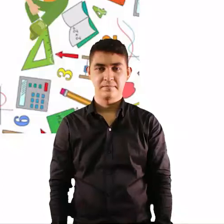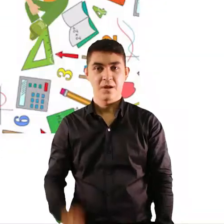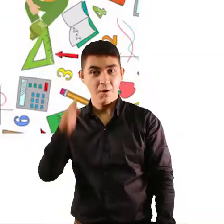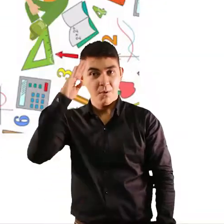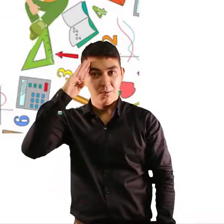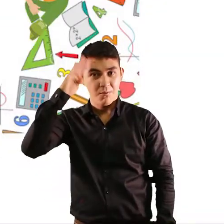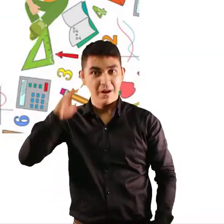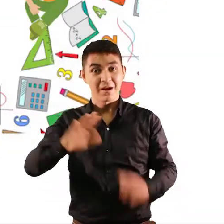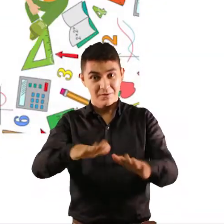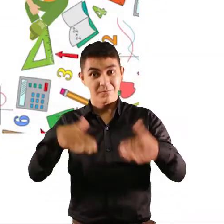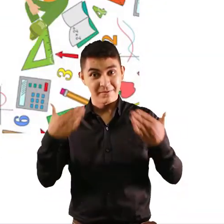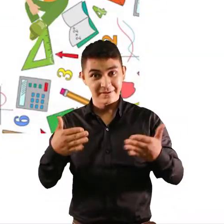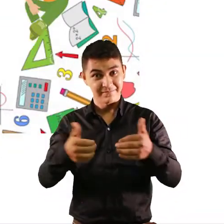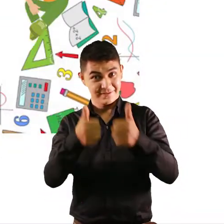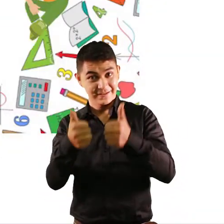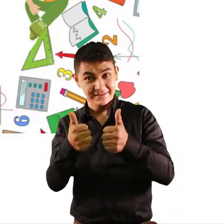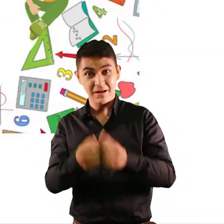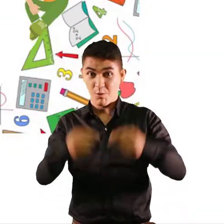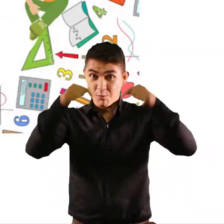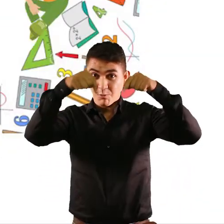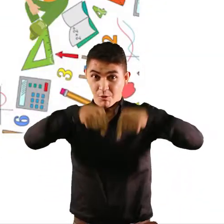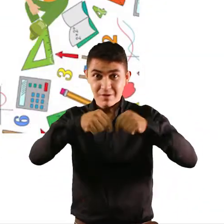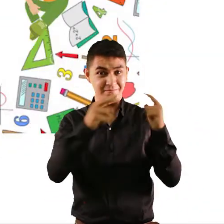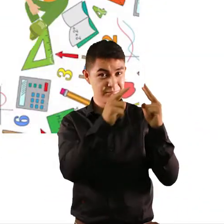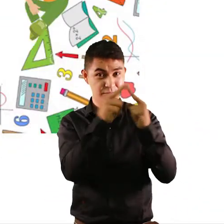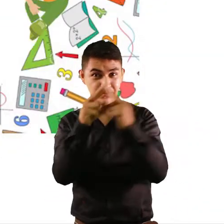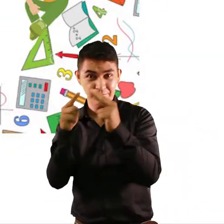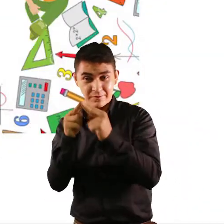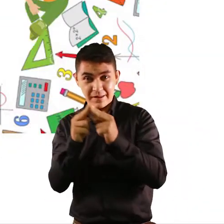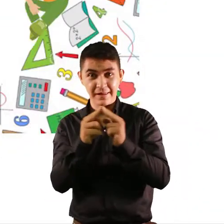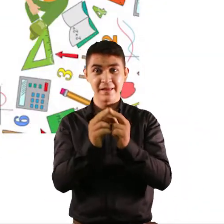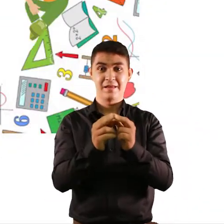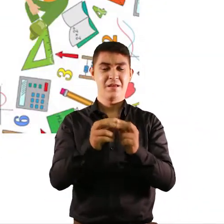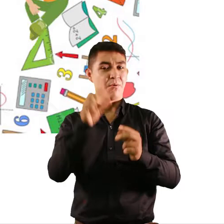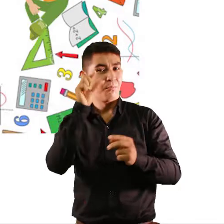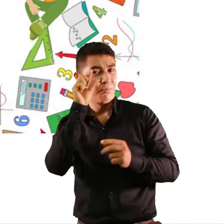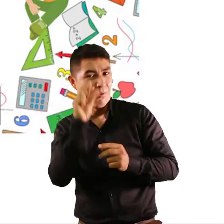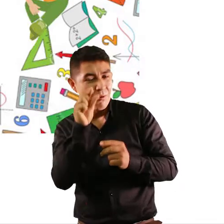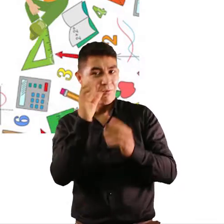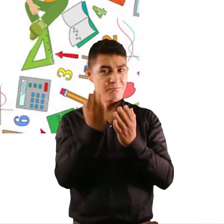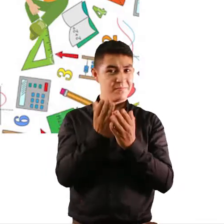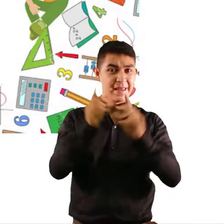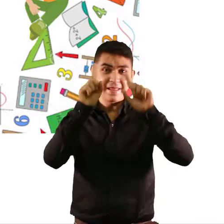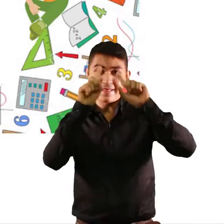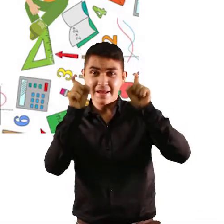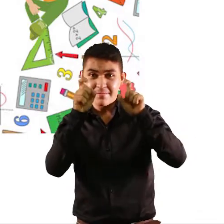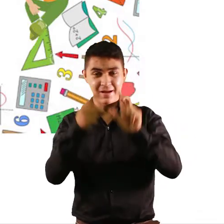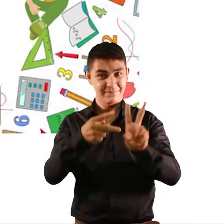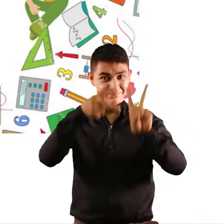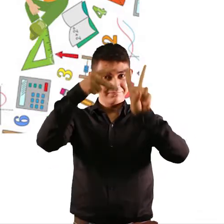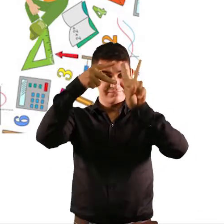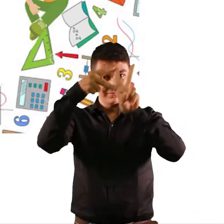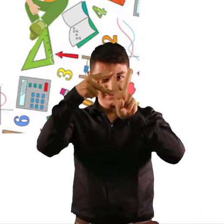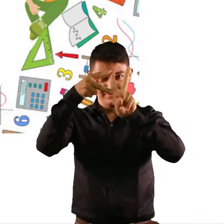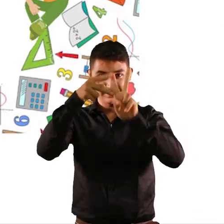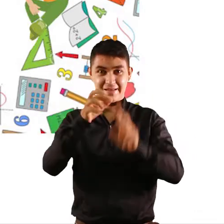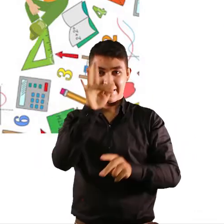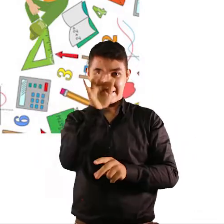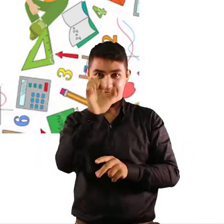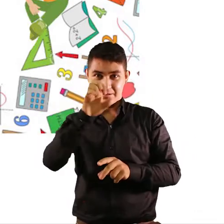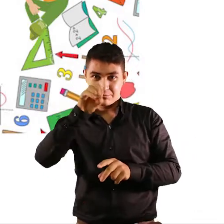Hola, ¿cómo están? Hoy vamos a conocer un poco acerca del teorema de Pitágoras.